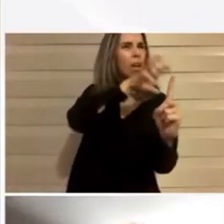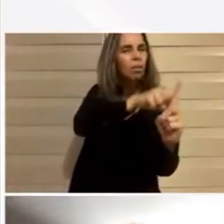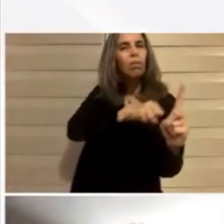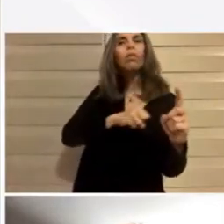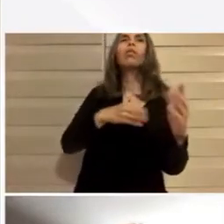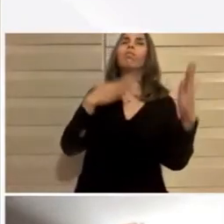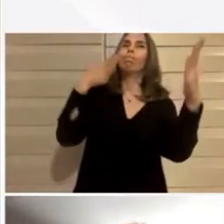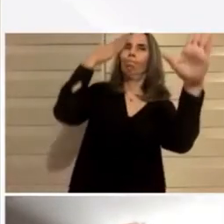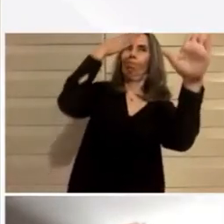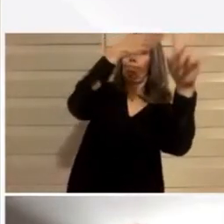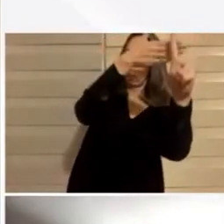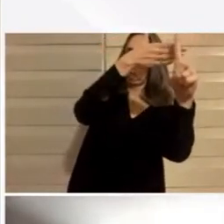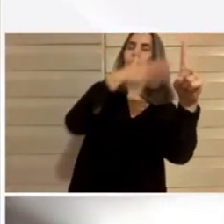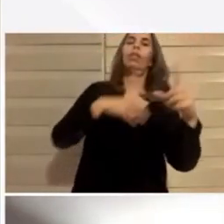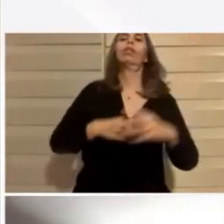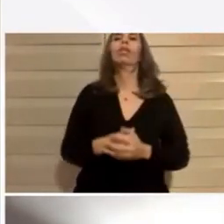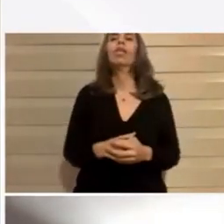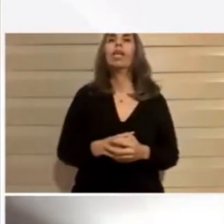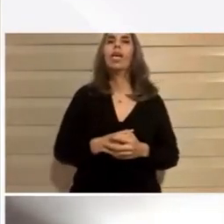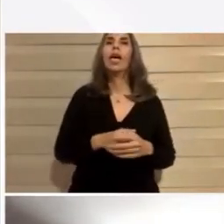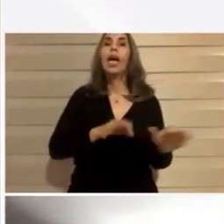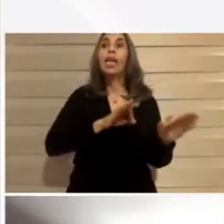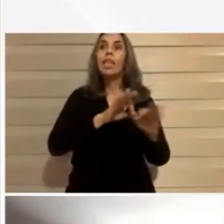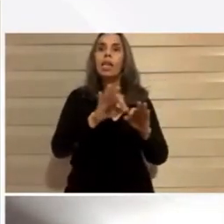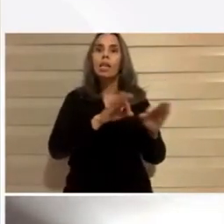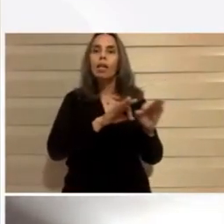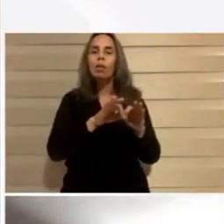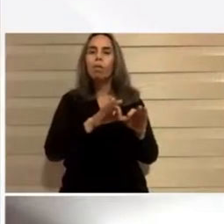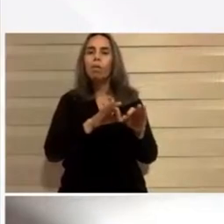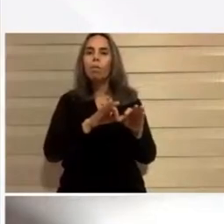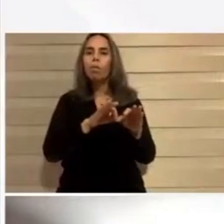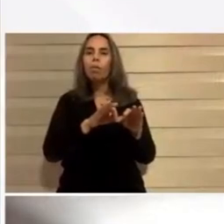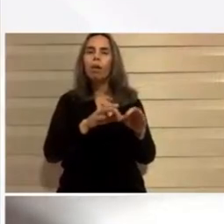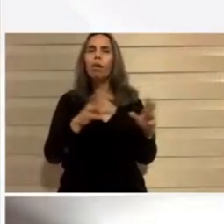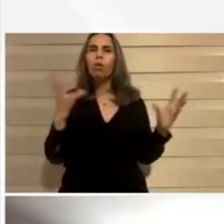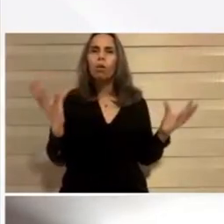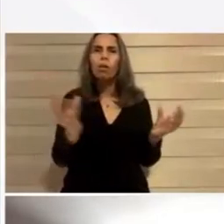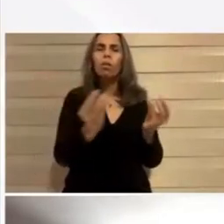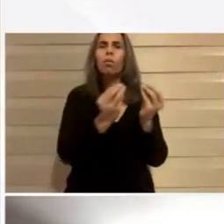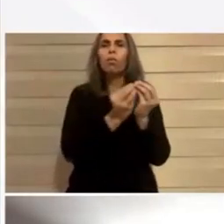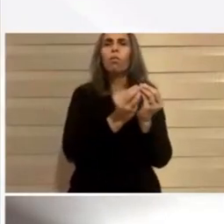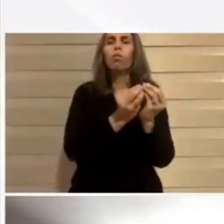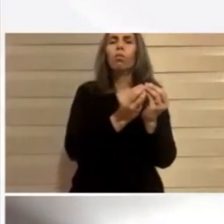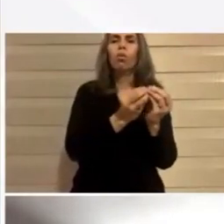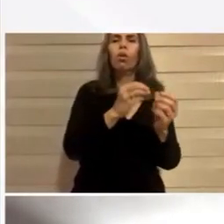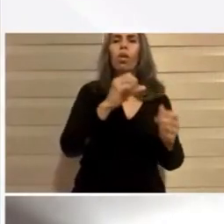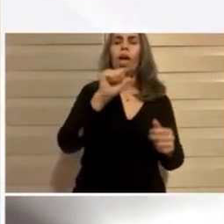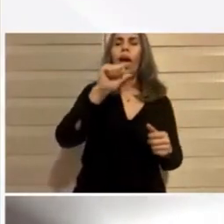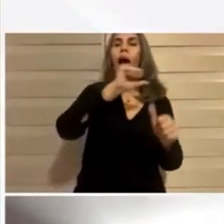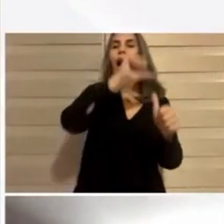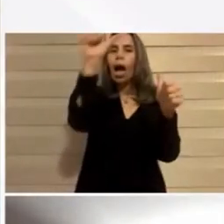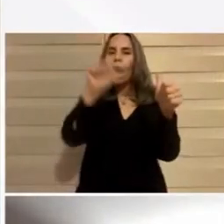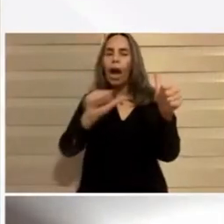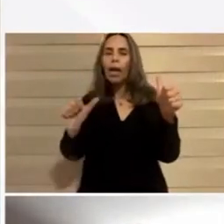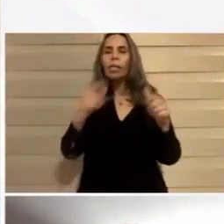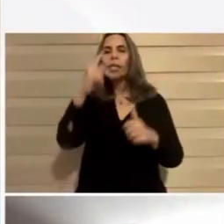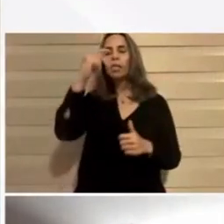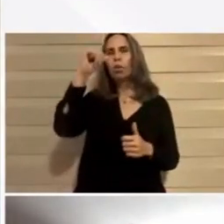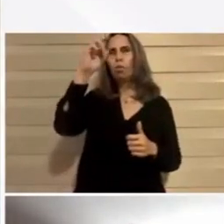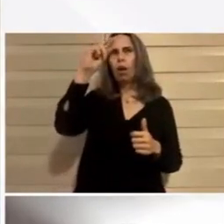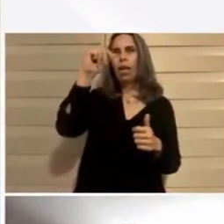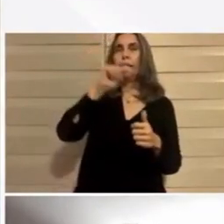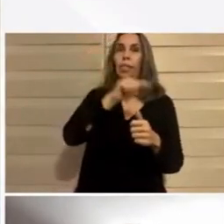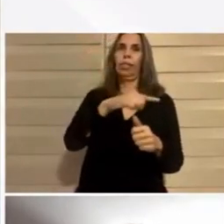Formo parte del taller de artes plásticas en mi secundaria. Esto lo elegí porque posee un gran interés en las artes, en especial al dibujo y la